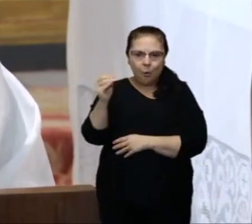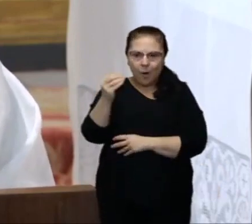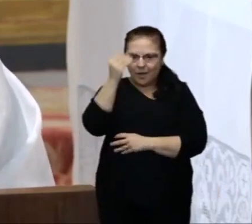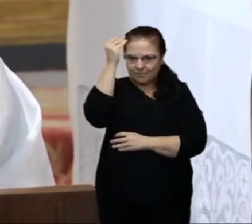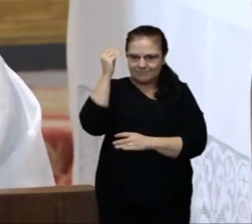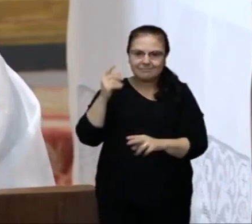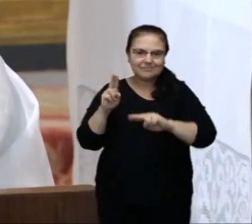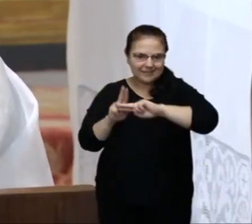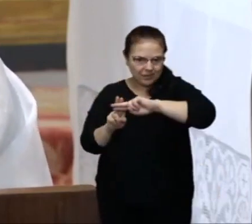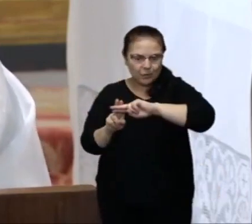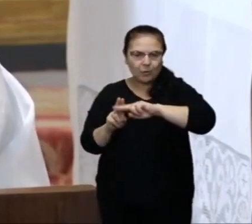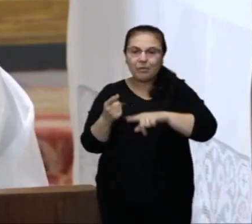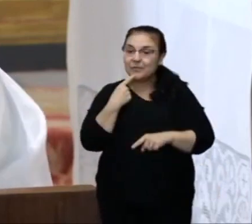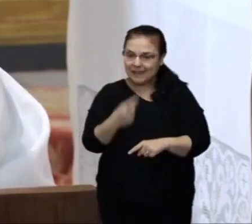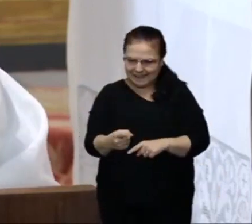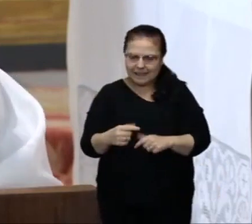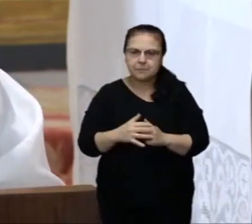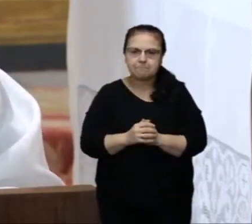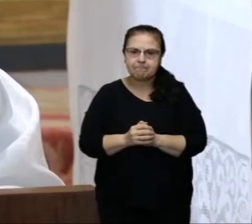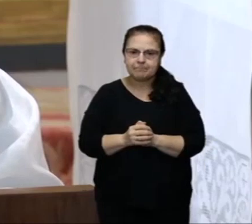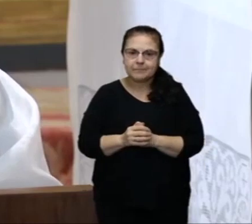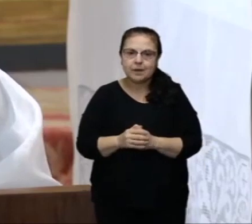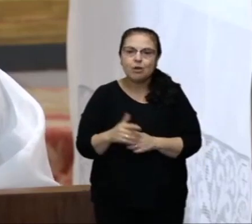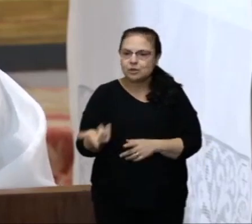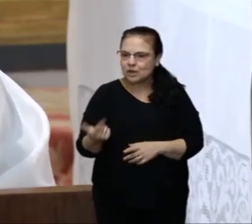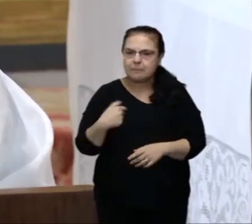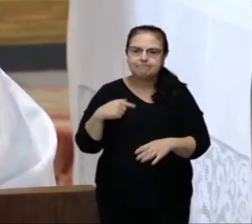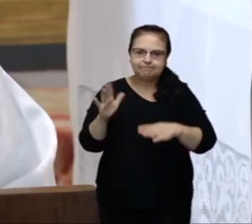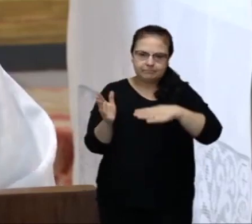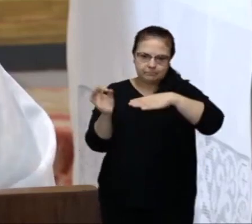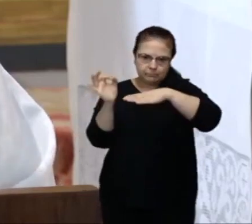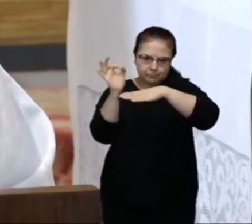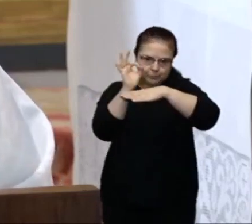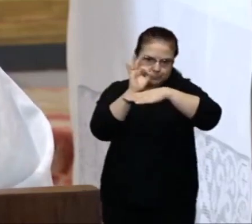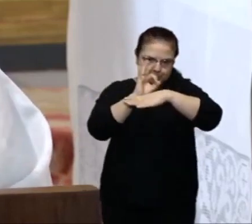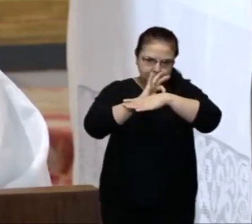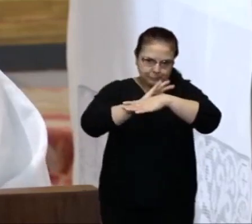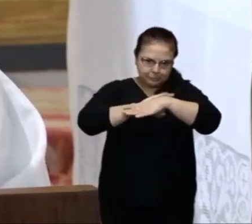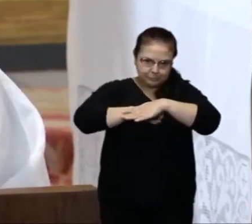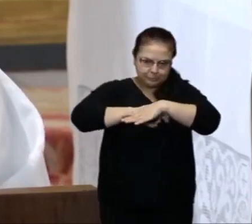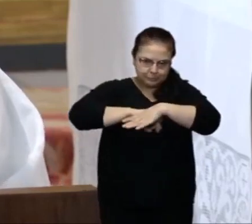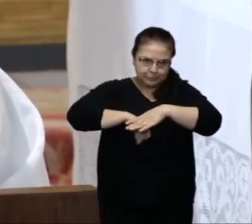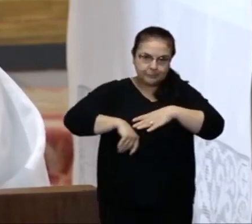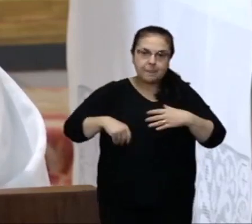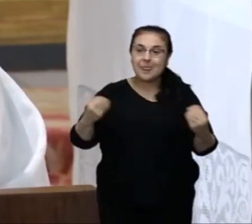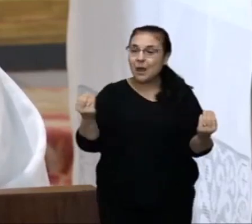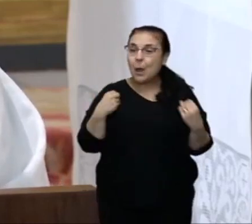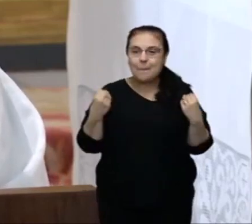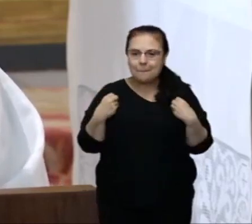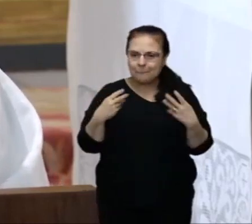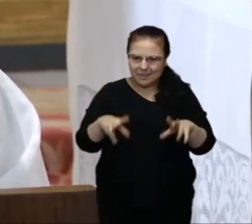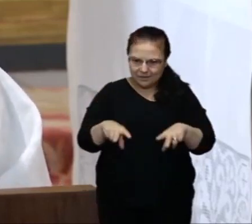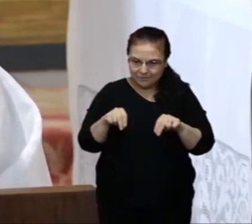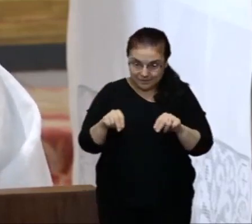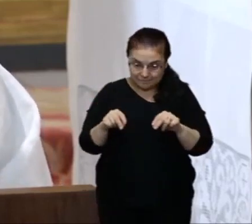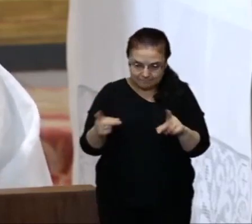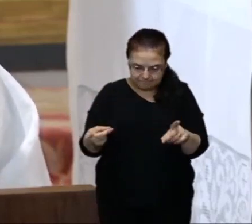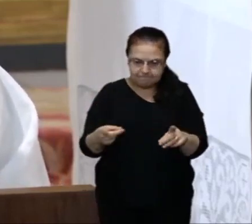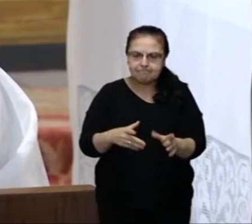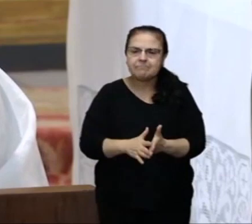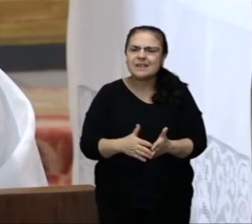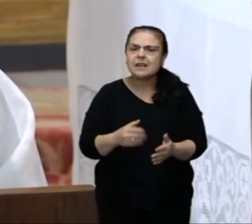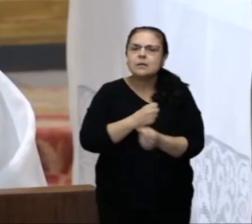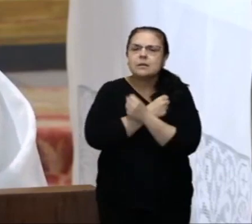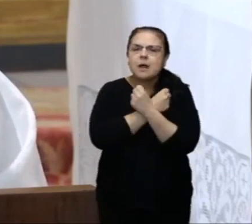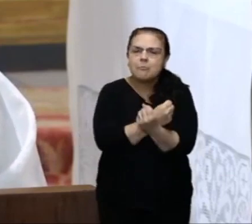dice, fijaros, a la tarde, o sea, cuando se te acabe el tiempo, te examinarán en el amor. Y